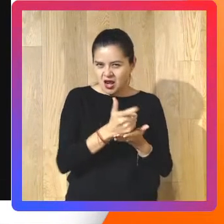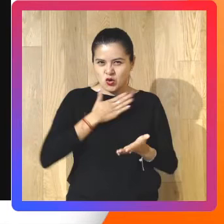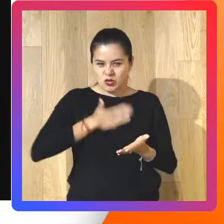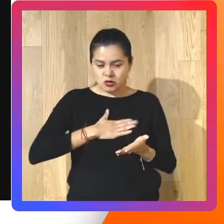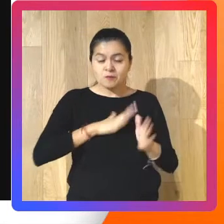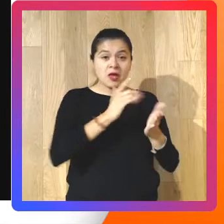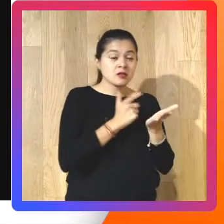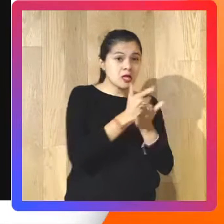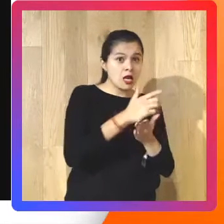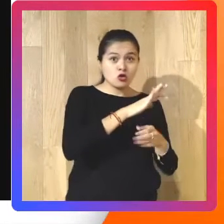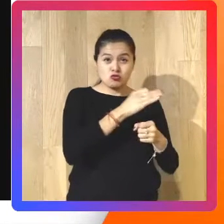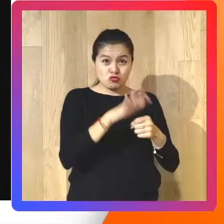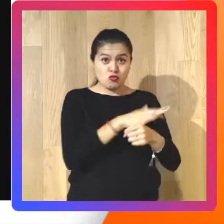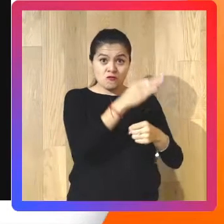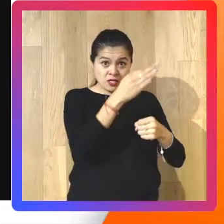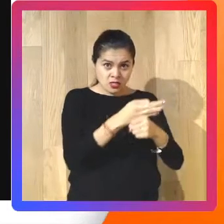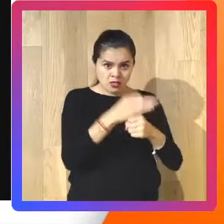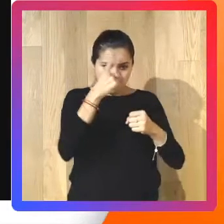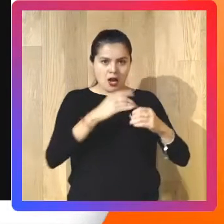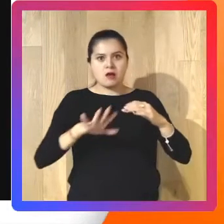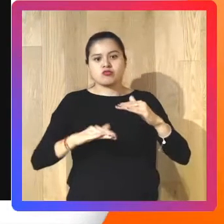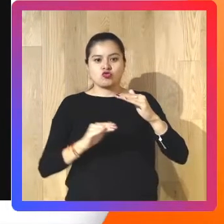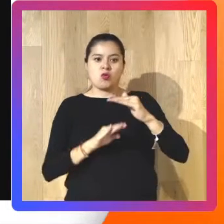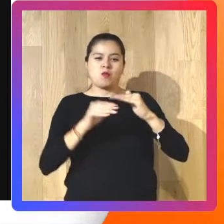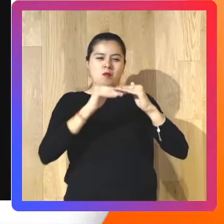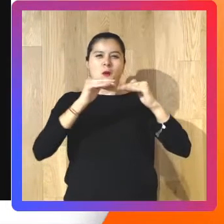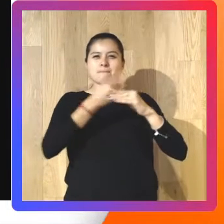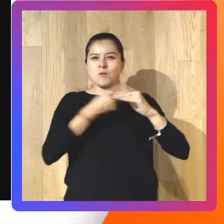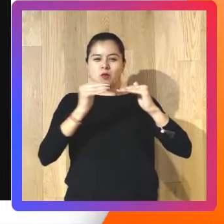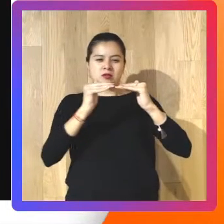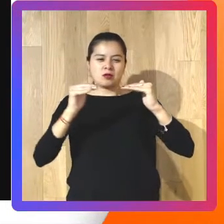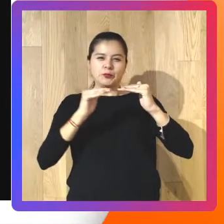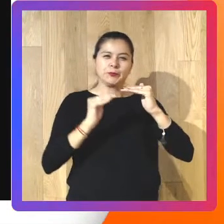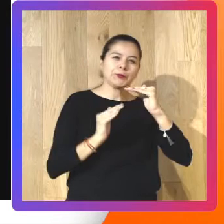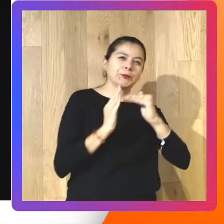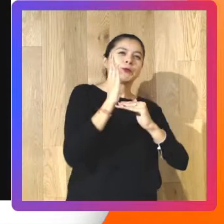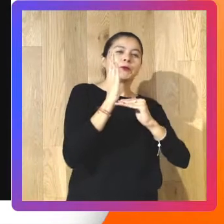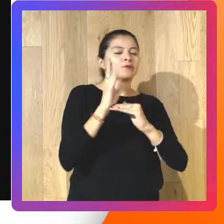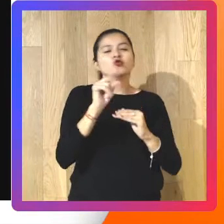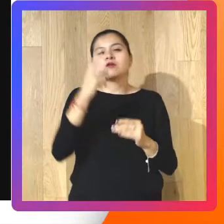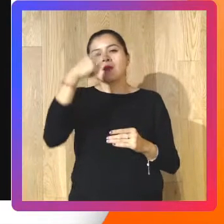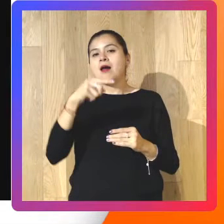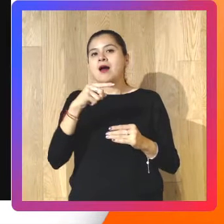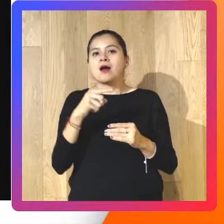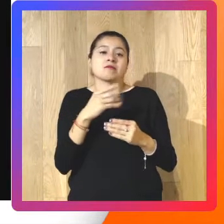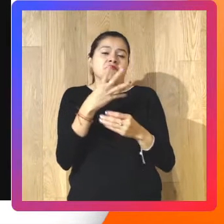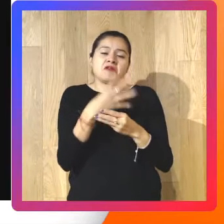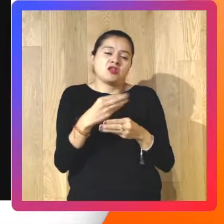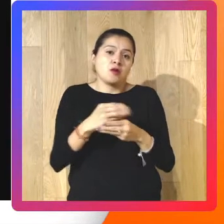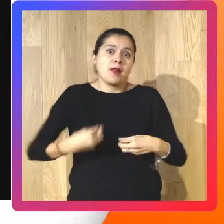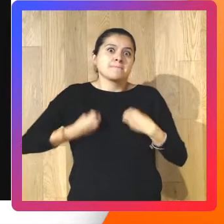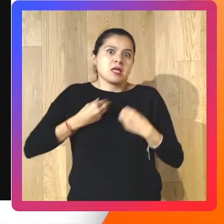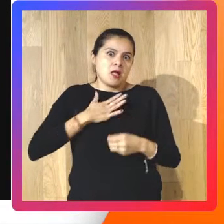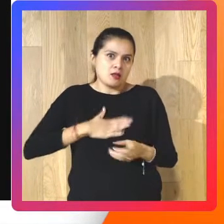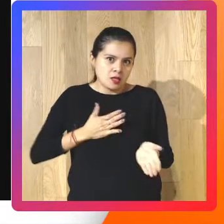Salario suficiente es solo suficiente para superar el umbral de pobreza. 2 canastas básicas. No es para resolver la vida digna, pero es por lo